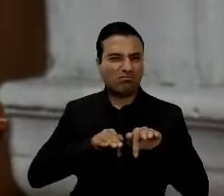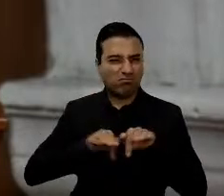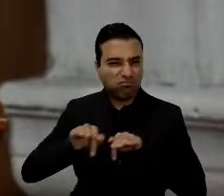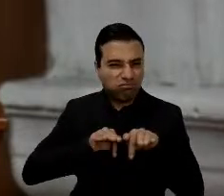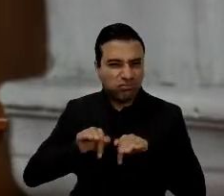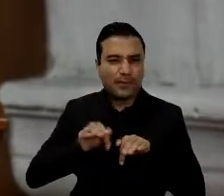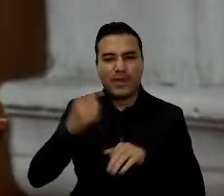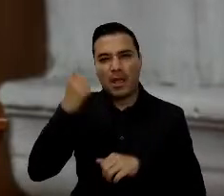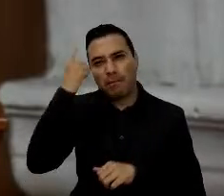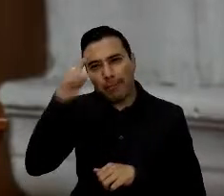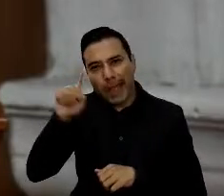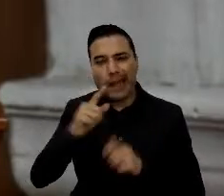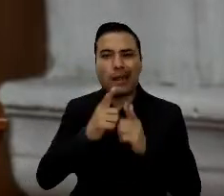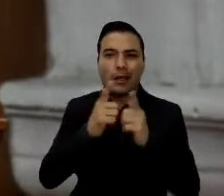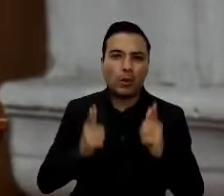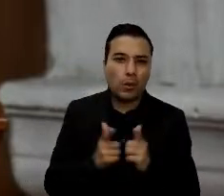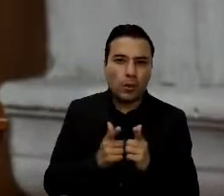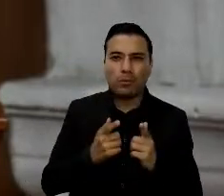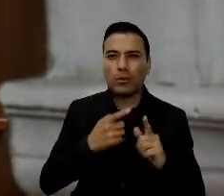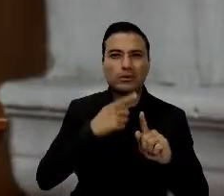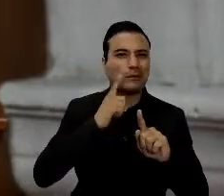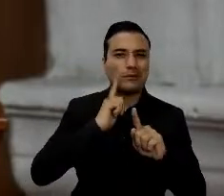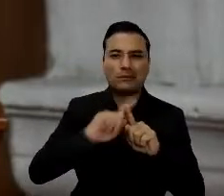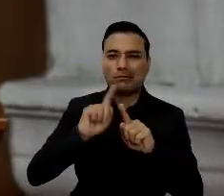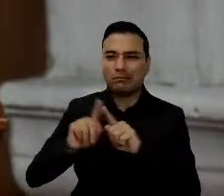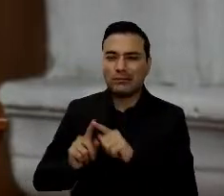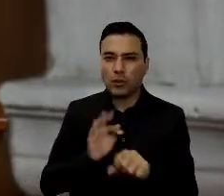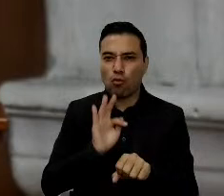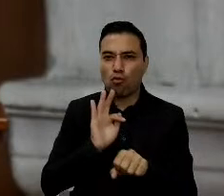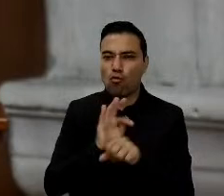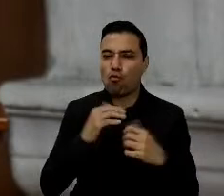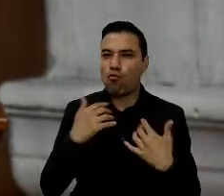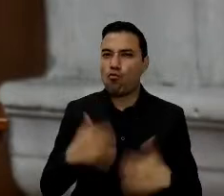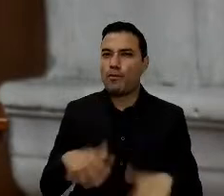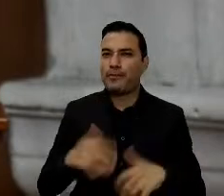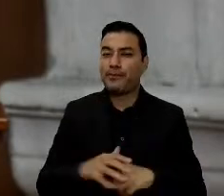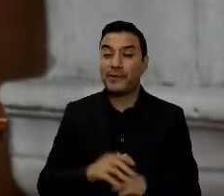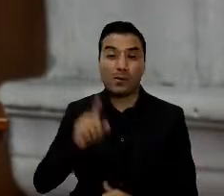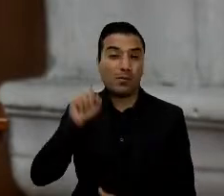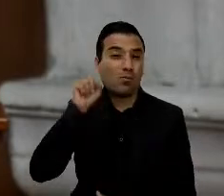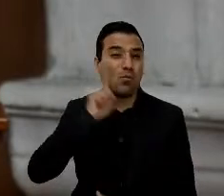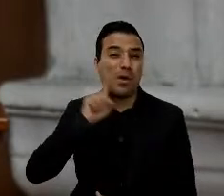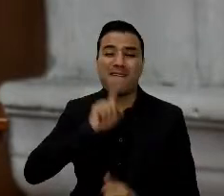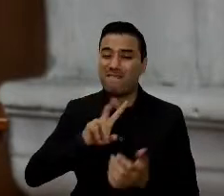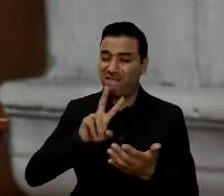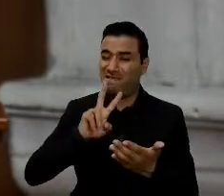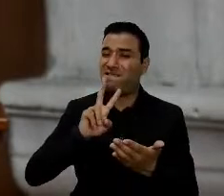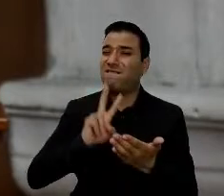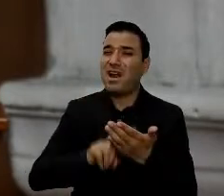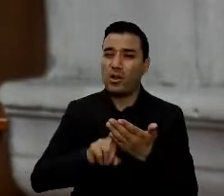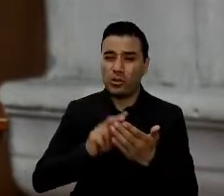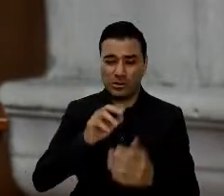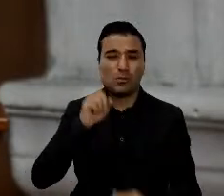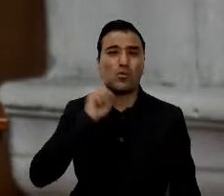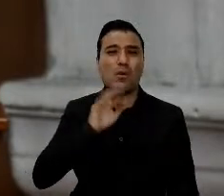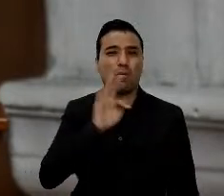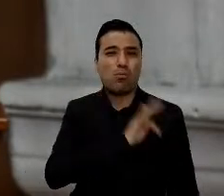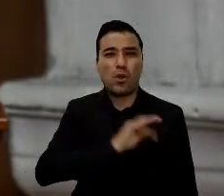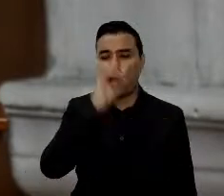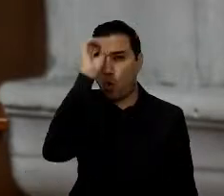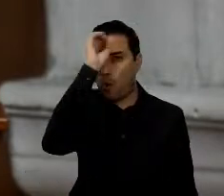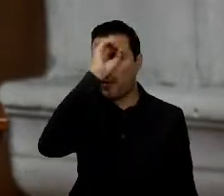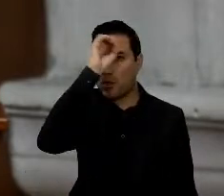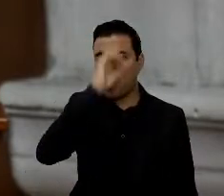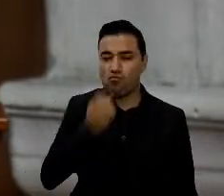grupos y representatividad sin duda alguna la mujer es pieza fundamental en aportaciones no solo para